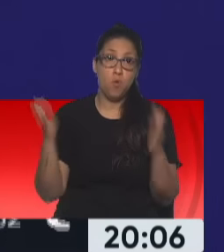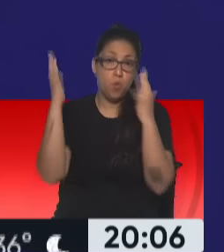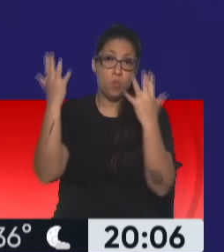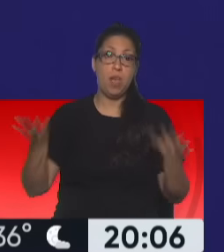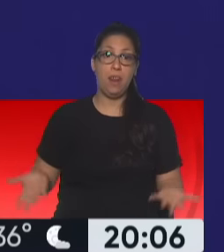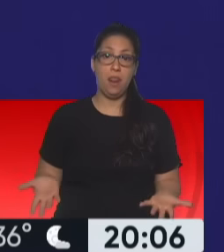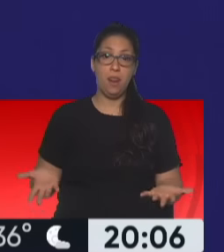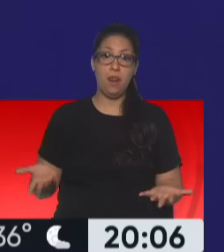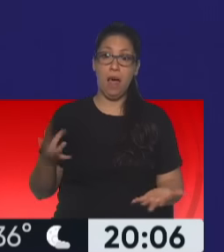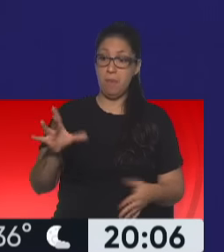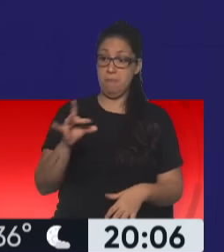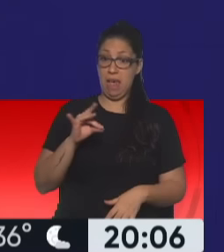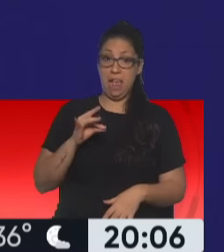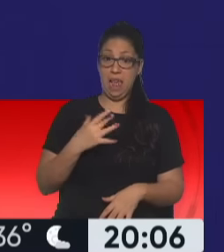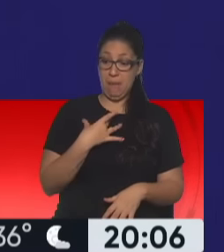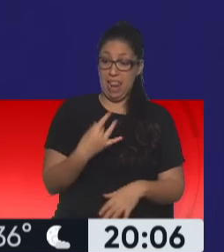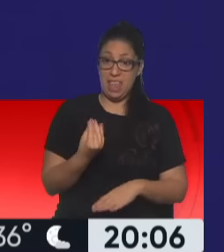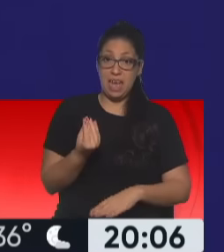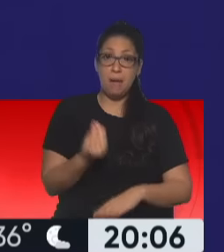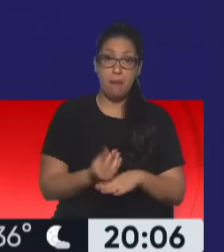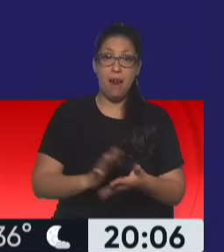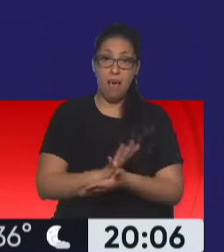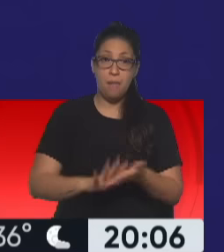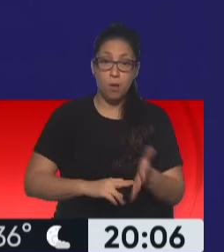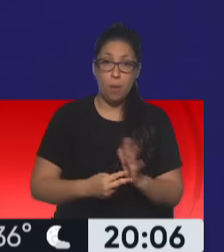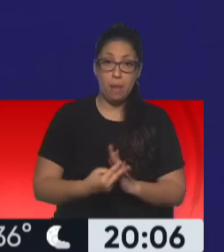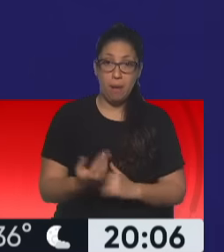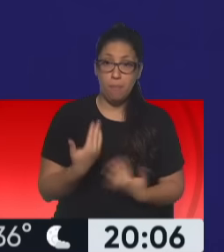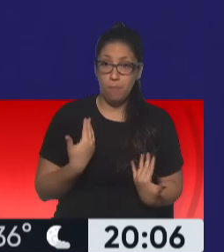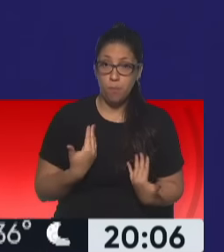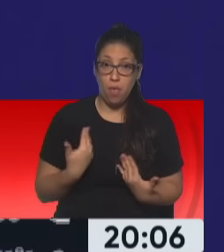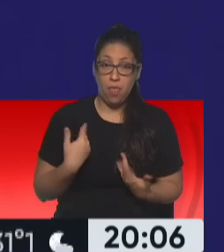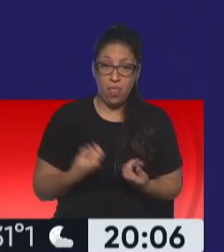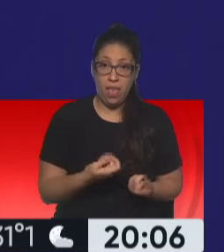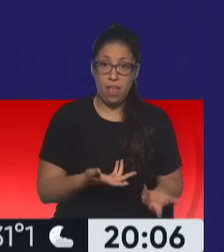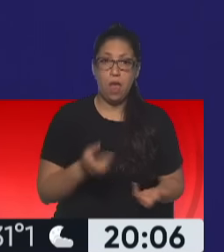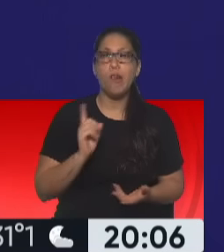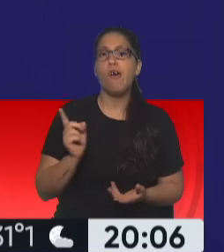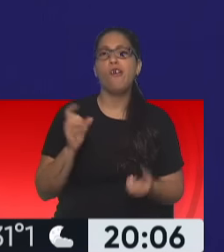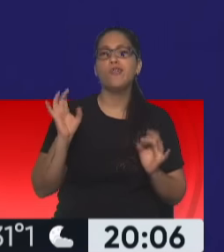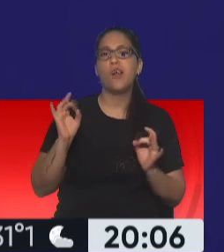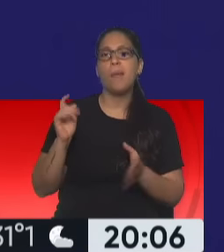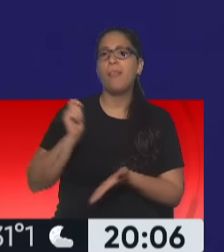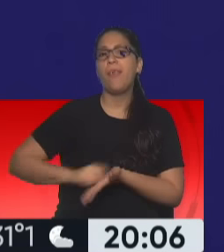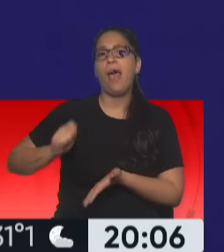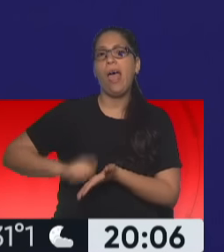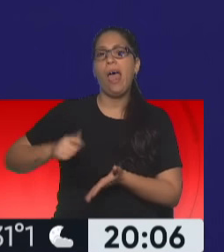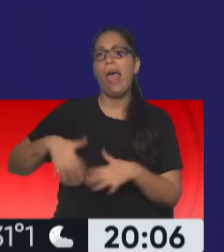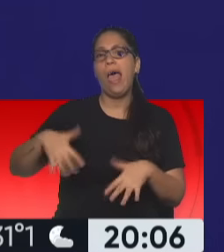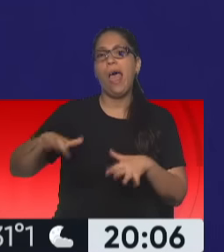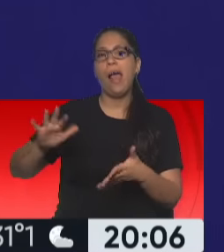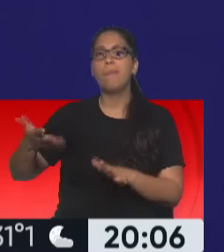O sea, me pusieron acá para resolver problemas, no para hacer ejercicios de onanismo con los